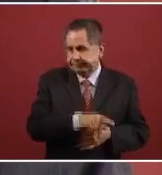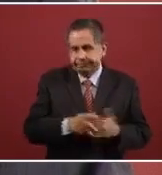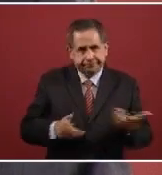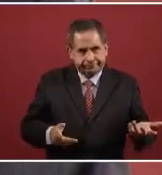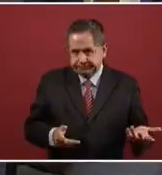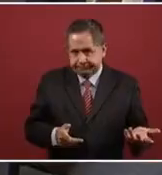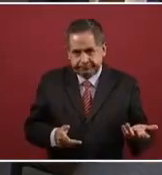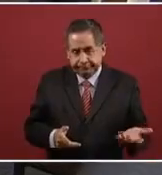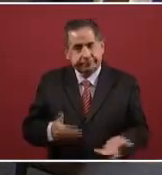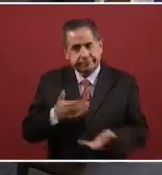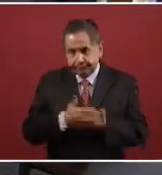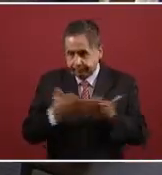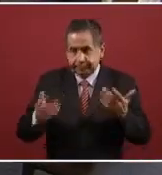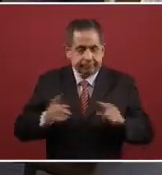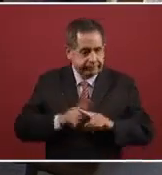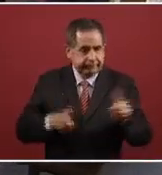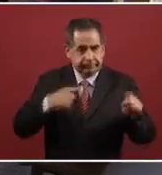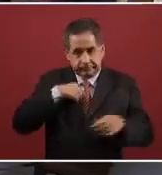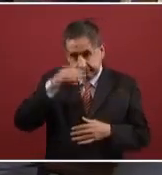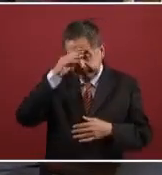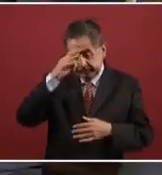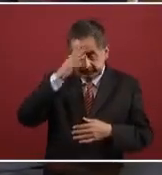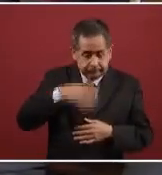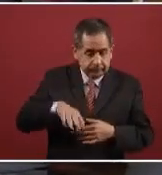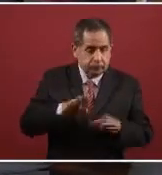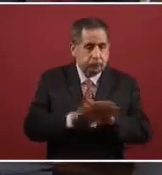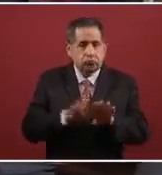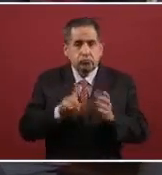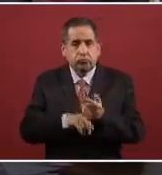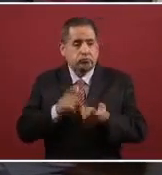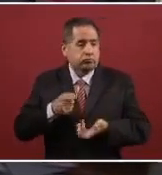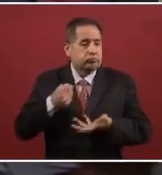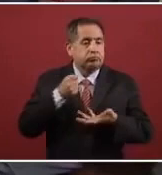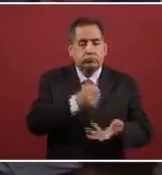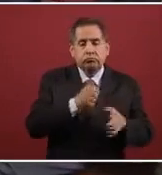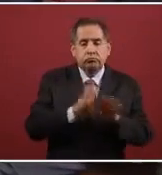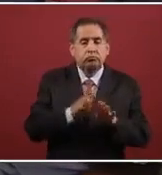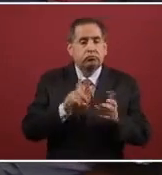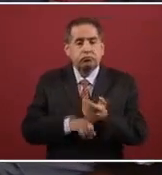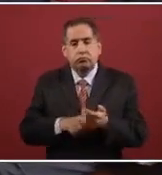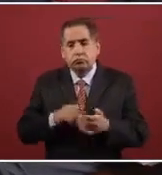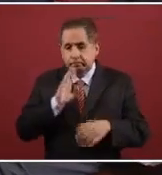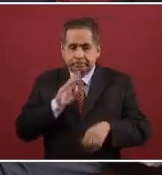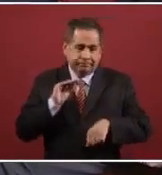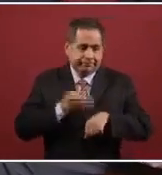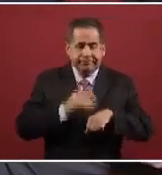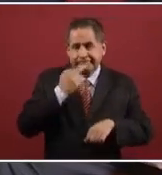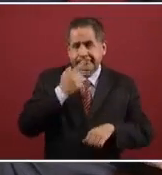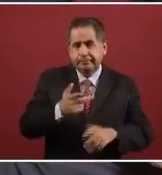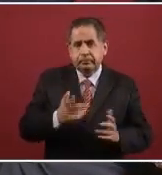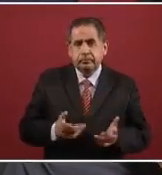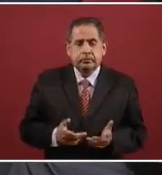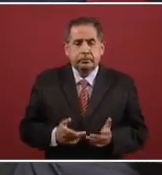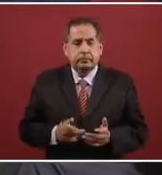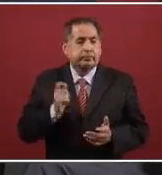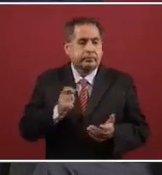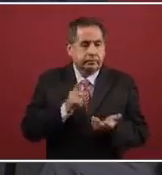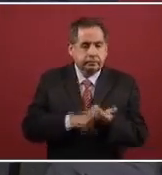Entonces, ahora estamos buscando que el presupuesto se aplique bien,